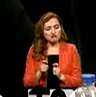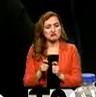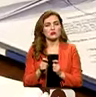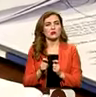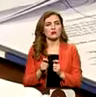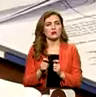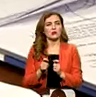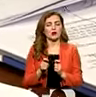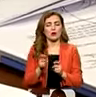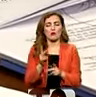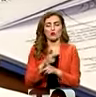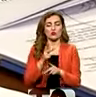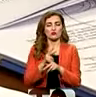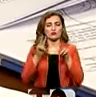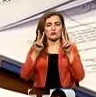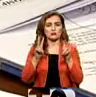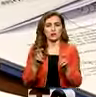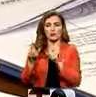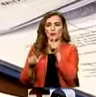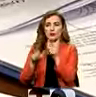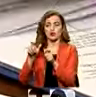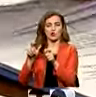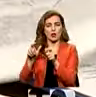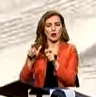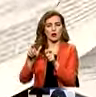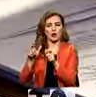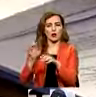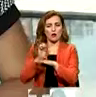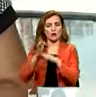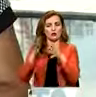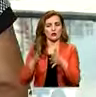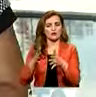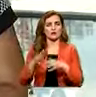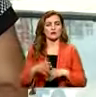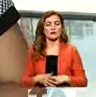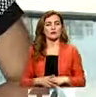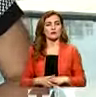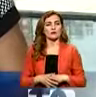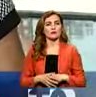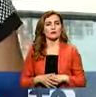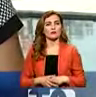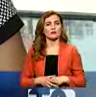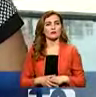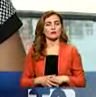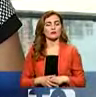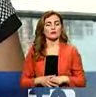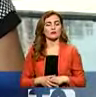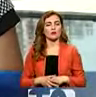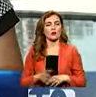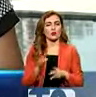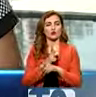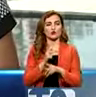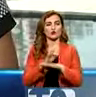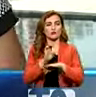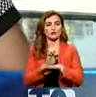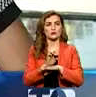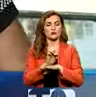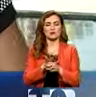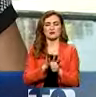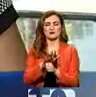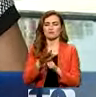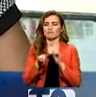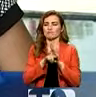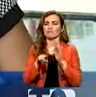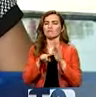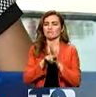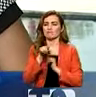producción y eliminando la figura de las personas jurídicas ecuatorianas. Los productores audiovisuales explicaron que tuvieron afectación